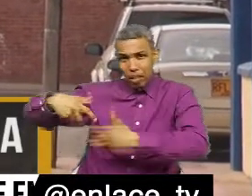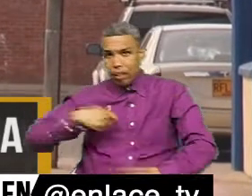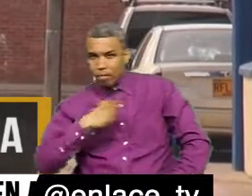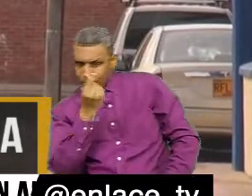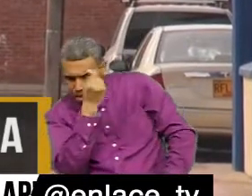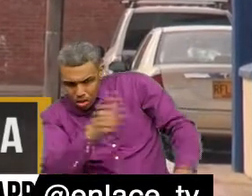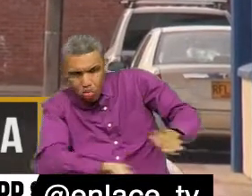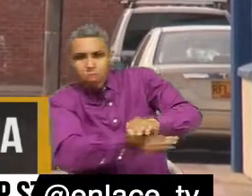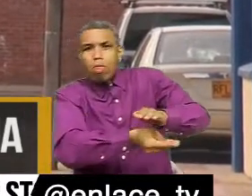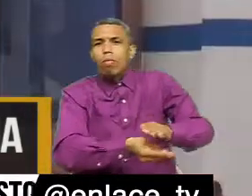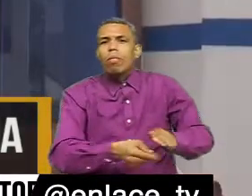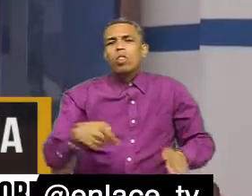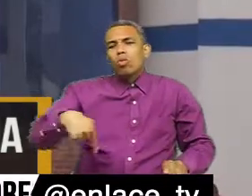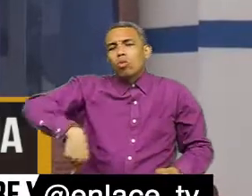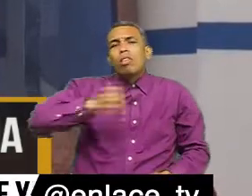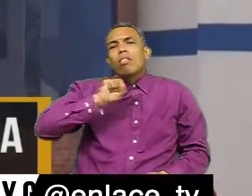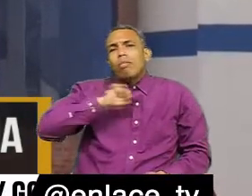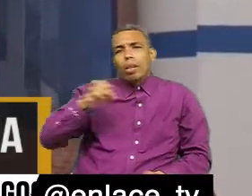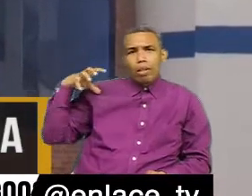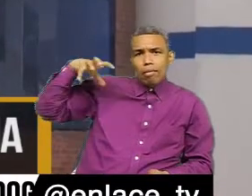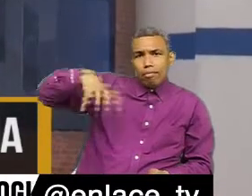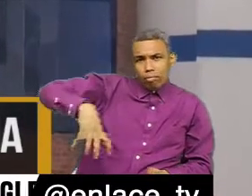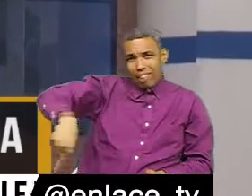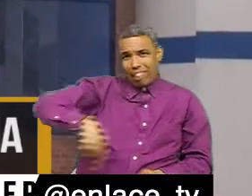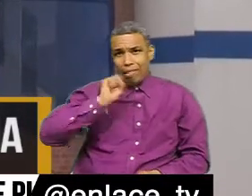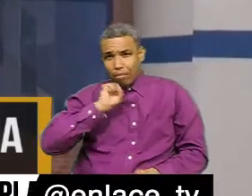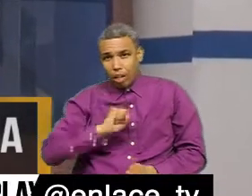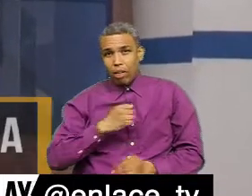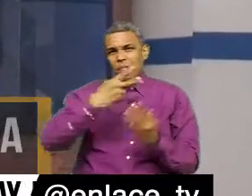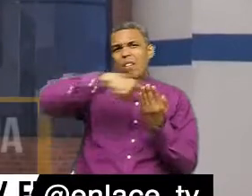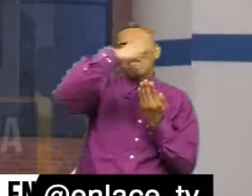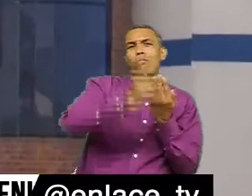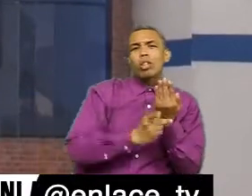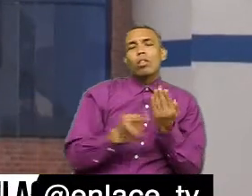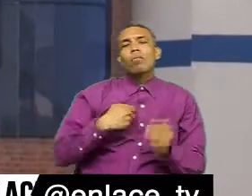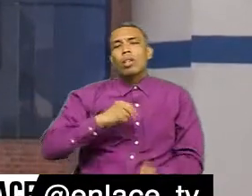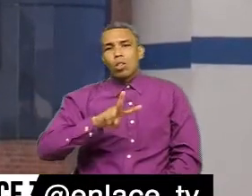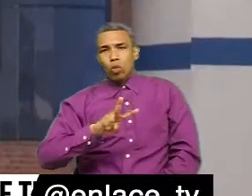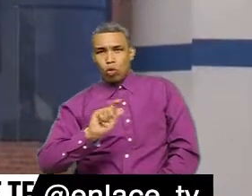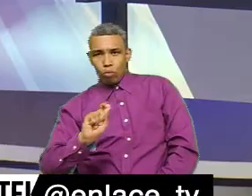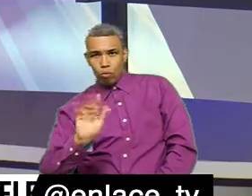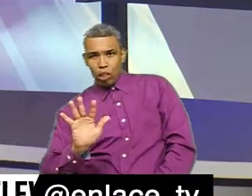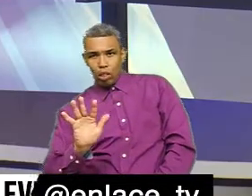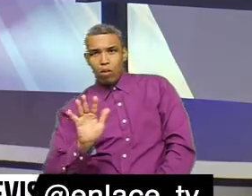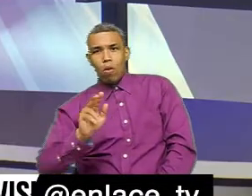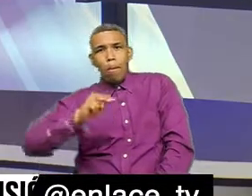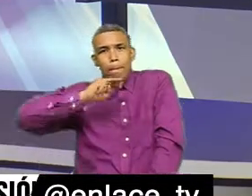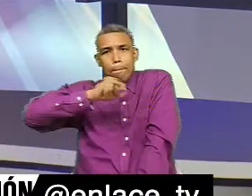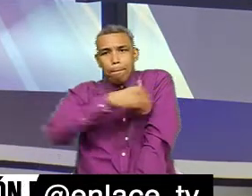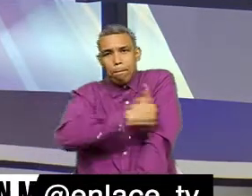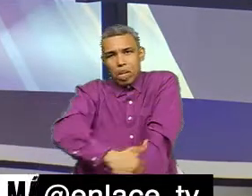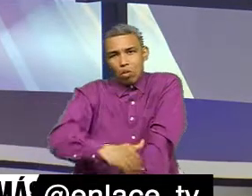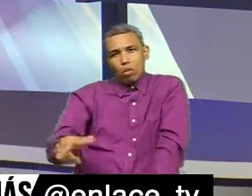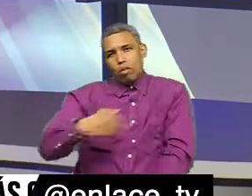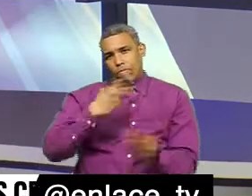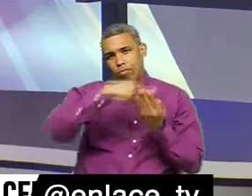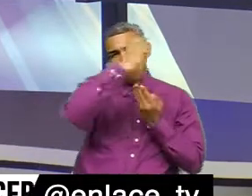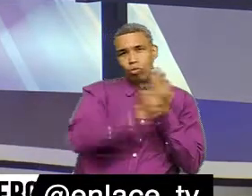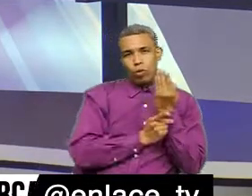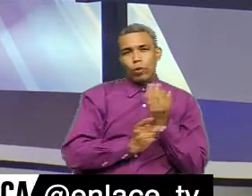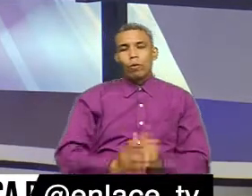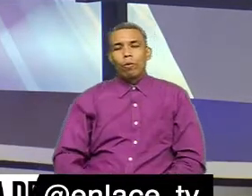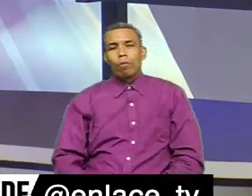Bermeja, como también la de Cor Magdalena. El contrato en mención tiene un valor de 2.5 billones de pesos. El mayor Javier